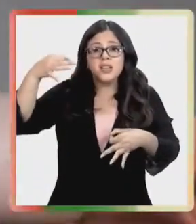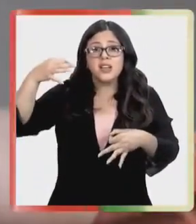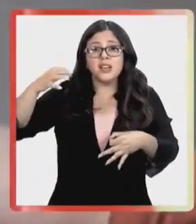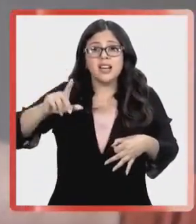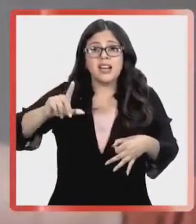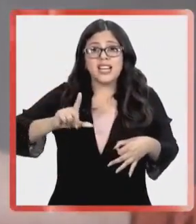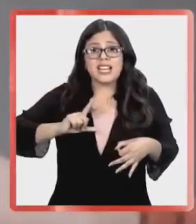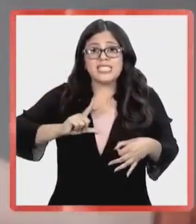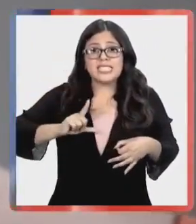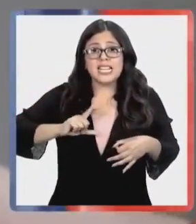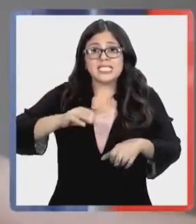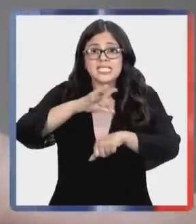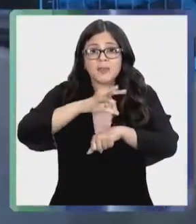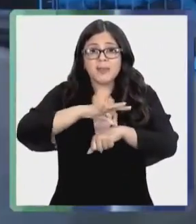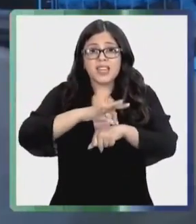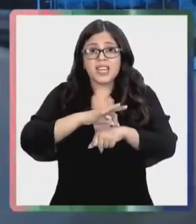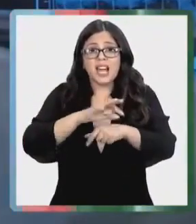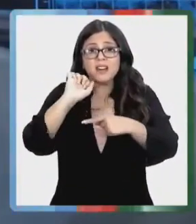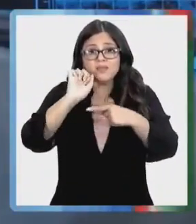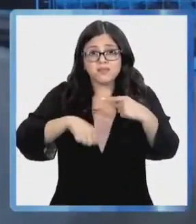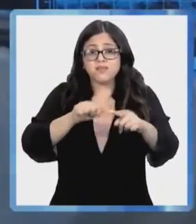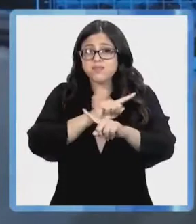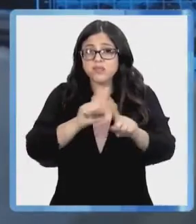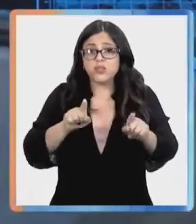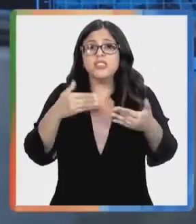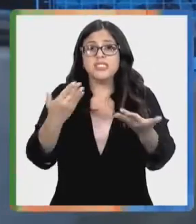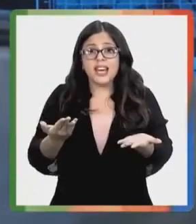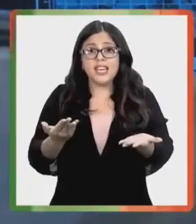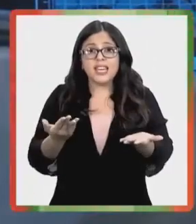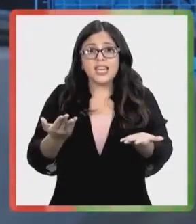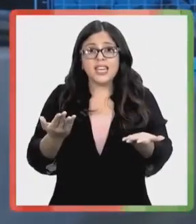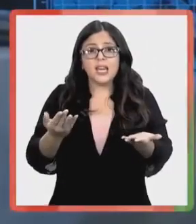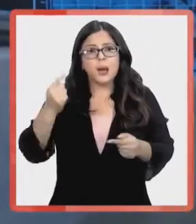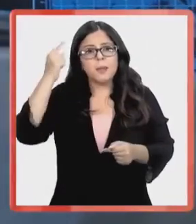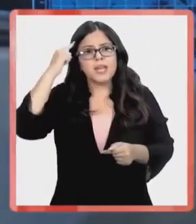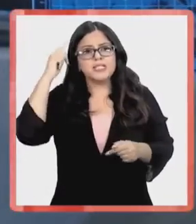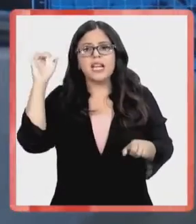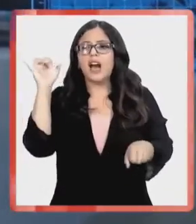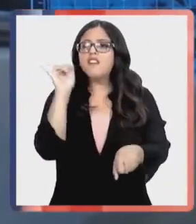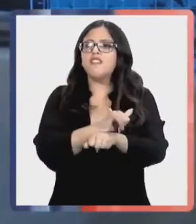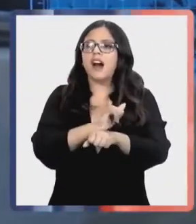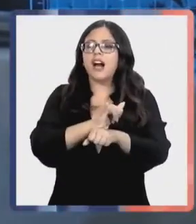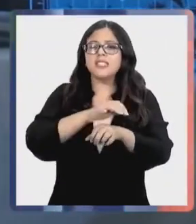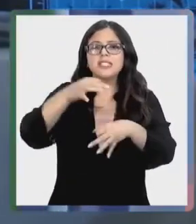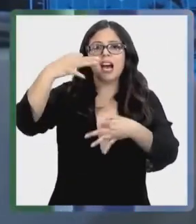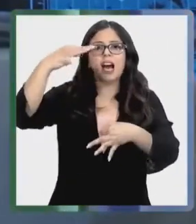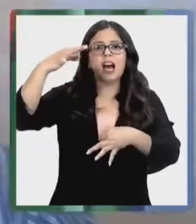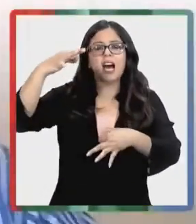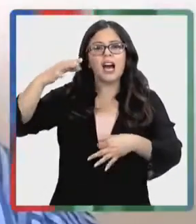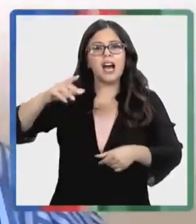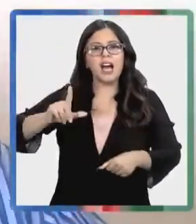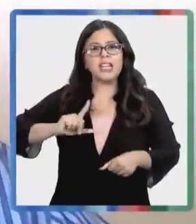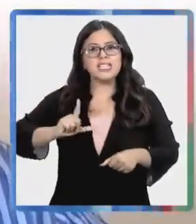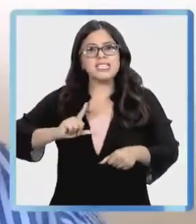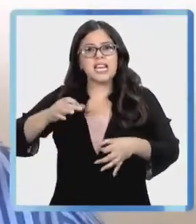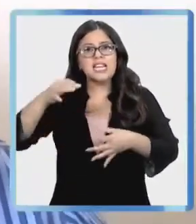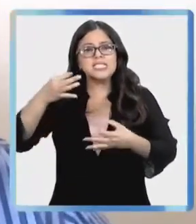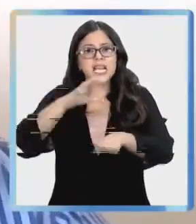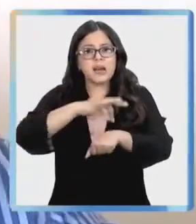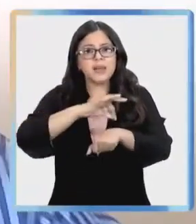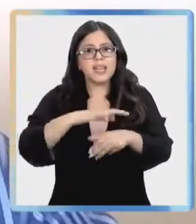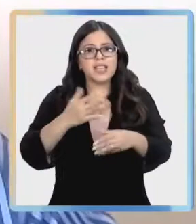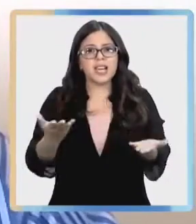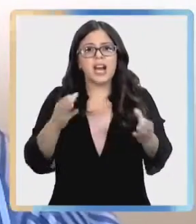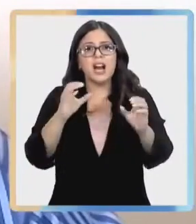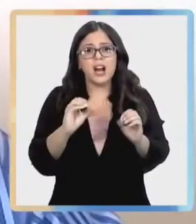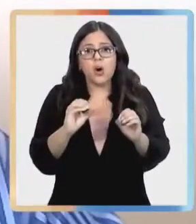de ser aceptadas muchas veces y sufren ahí un estigma de creer que son falsas licencias, o creer que son licencias agrandadas, por decirlo